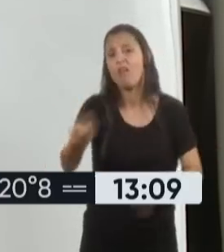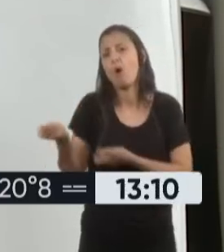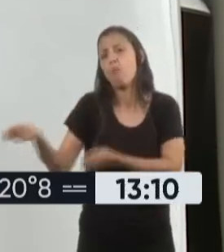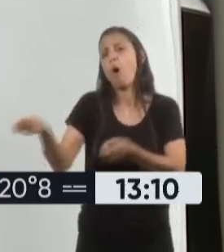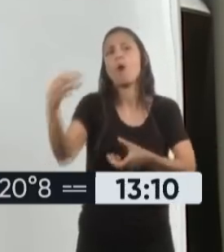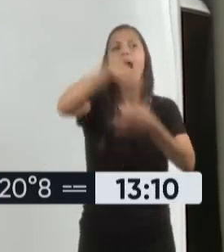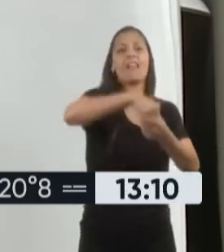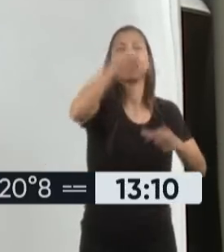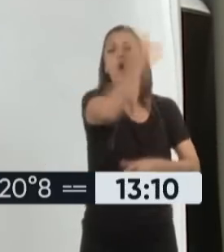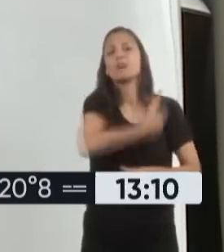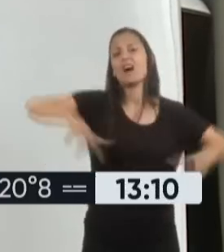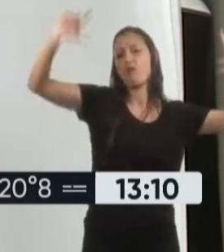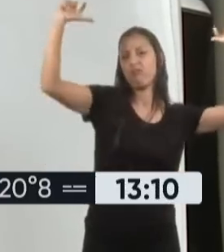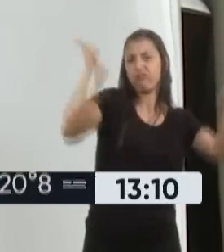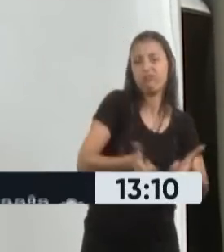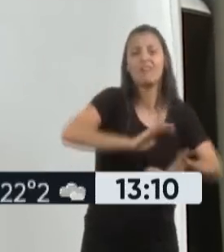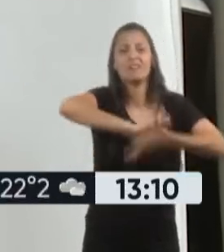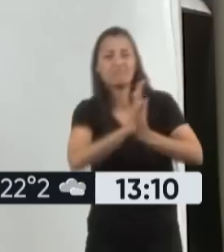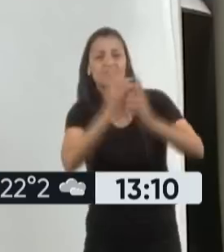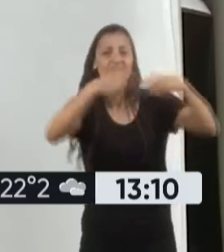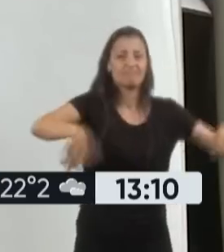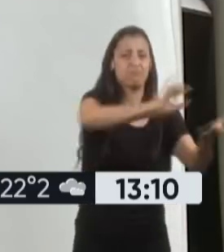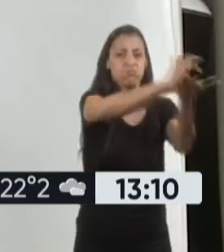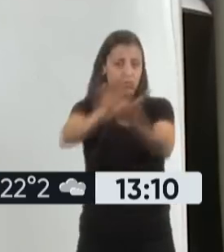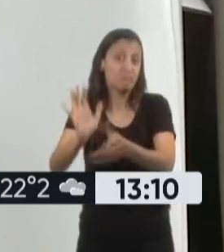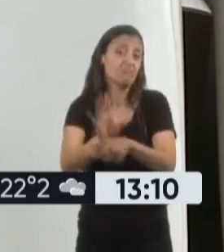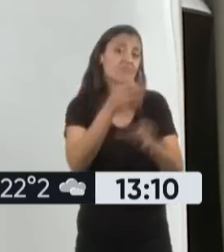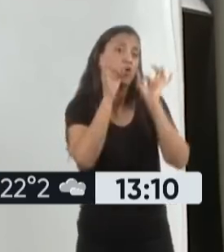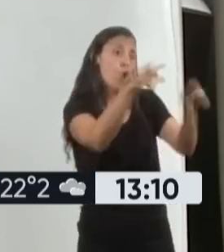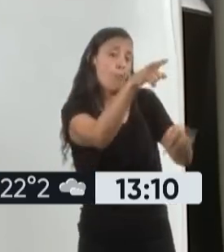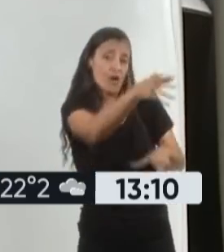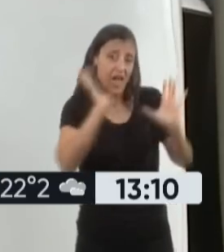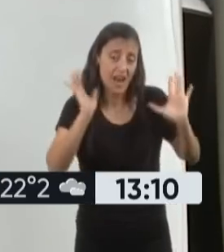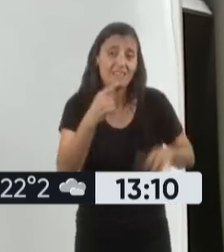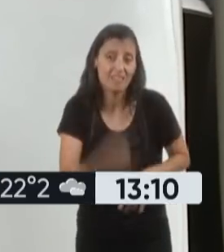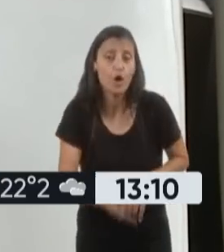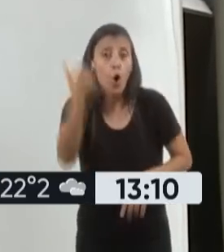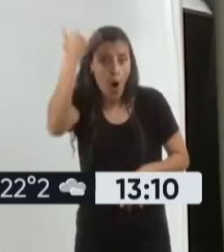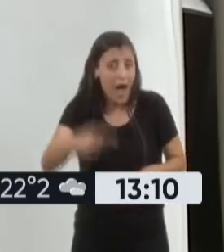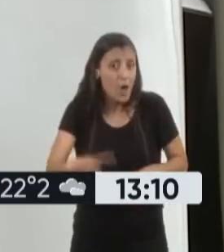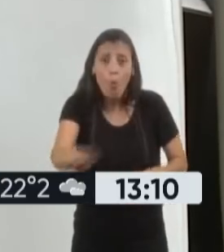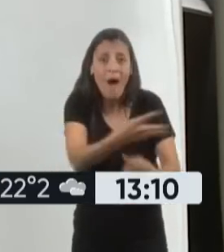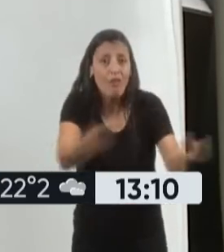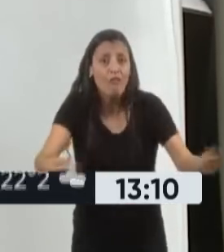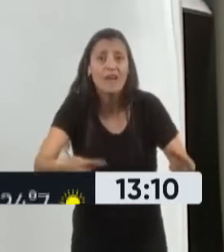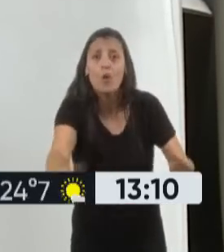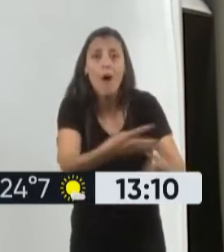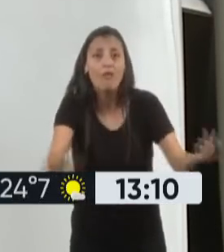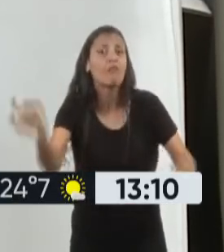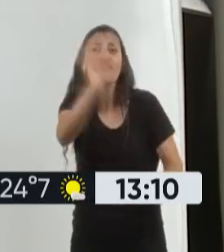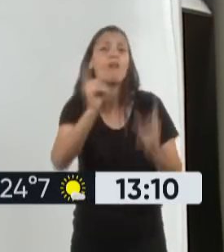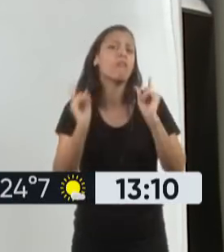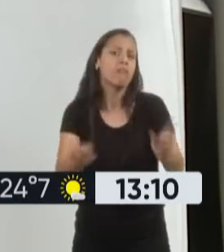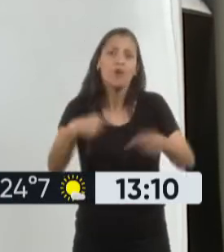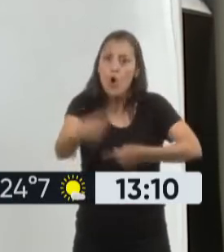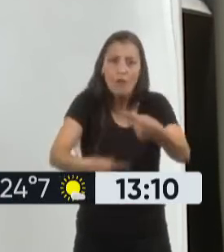Estado, reestructuración, limpieza de personal, llámele como quieran. ¿Tiene fecha de vencimiento? O sea, ¿tiene fecha de